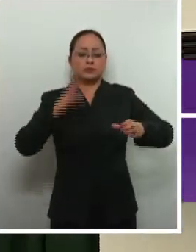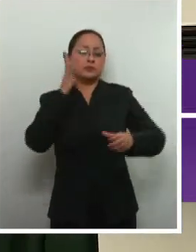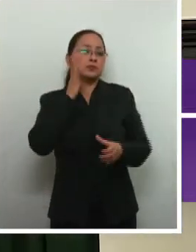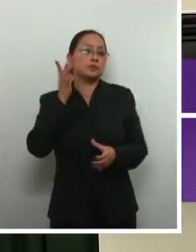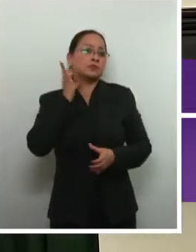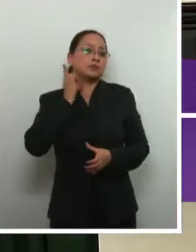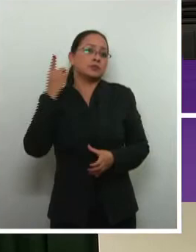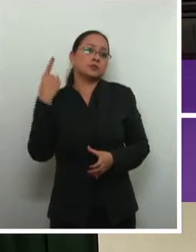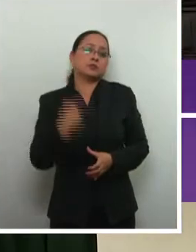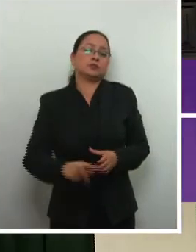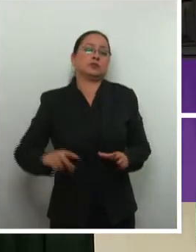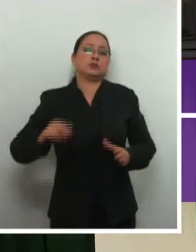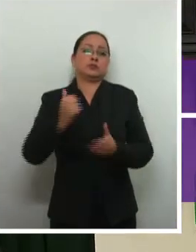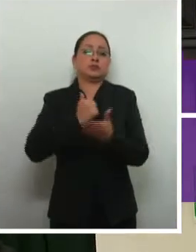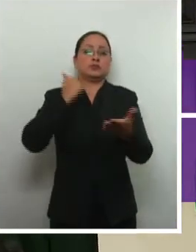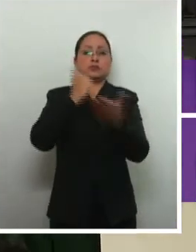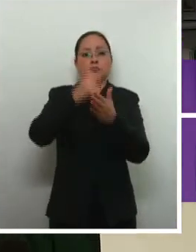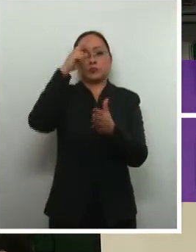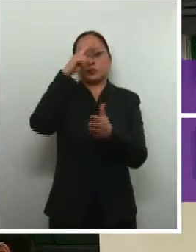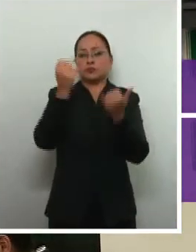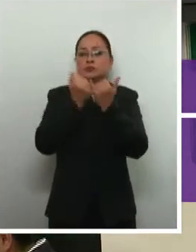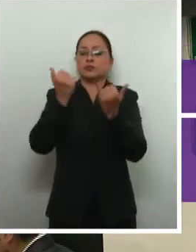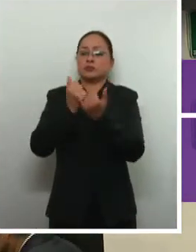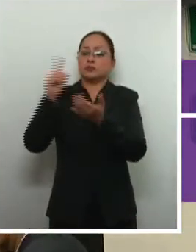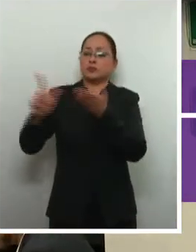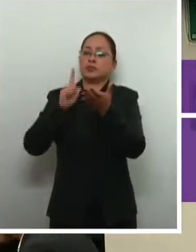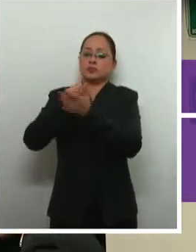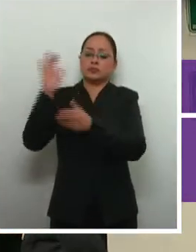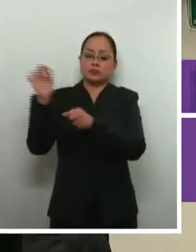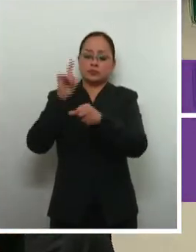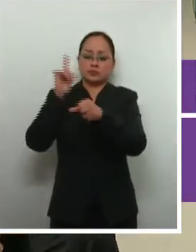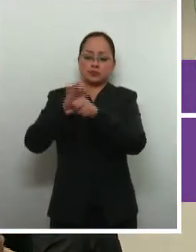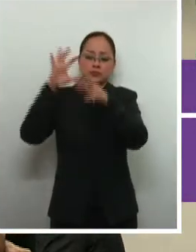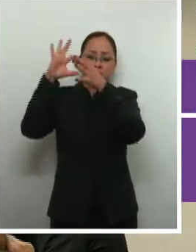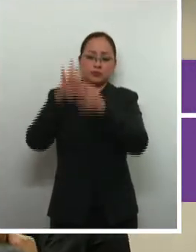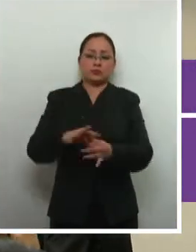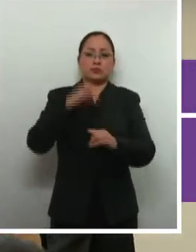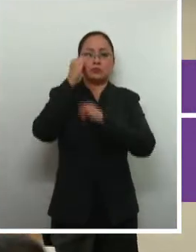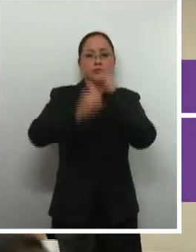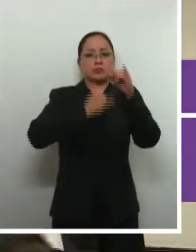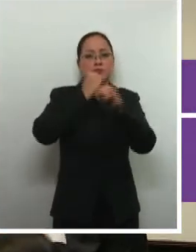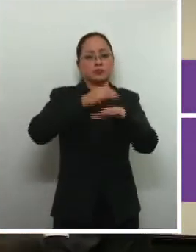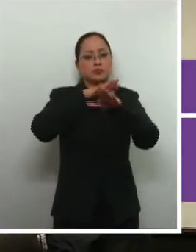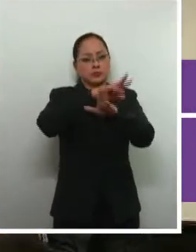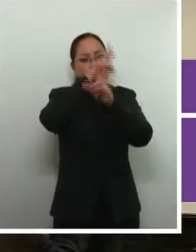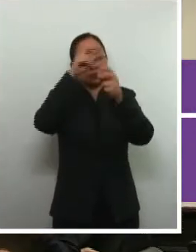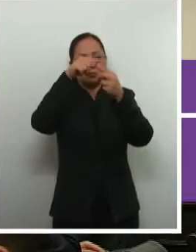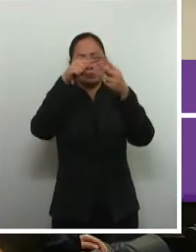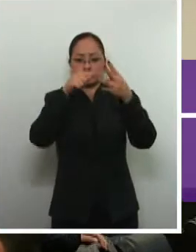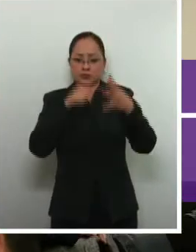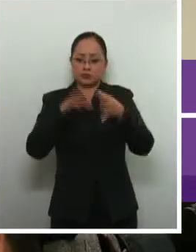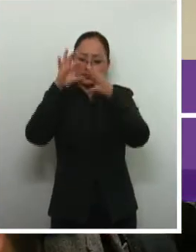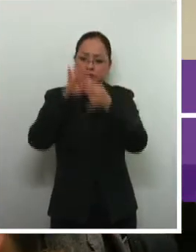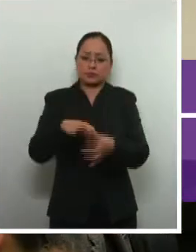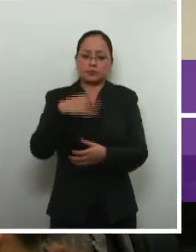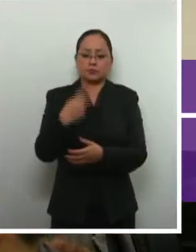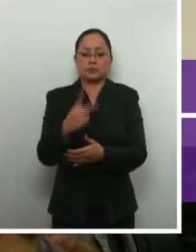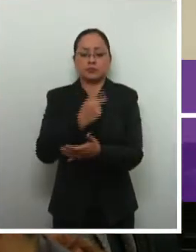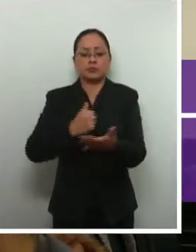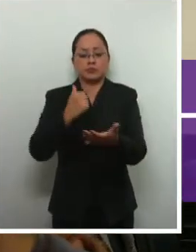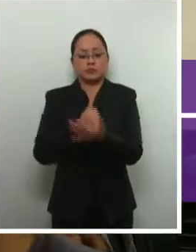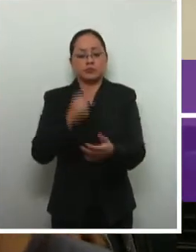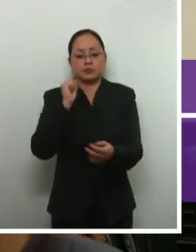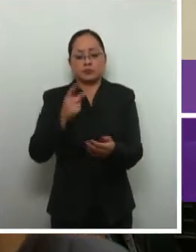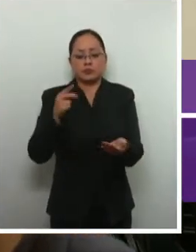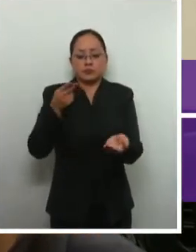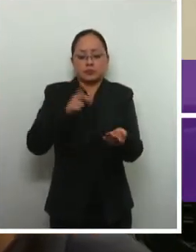en concordancia con las leyes federales y los instrumentos internacionales en la materia. También dentro del contenido